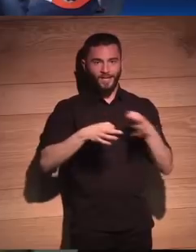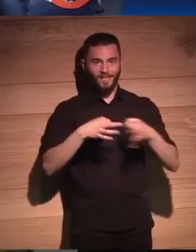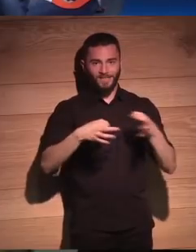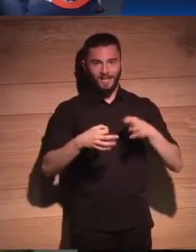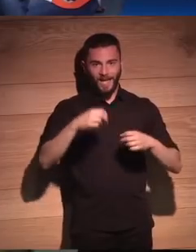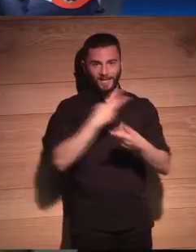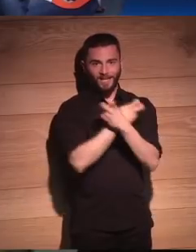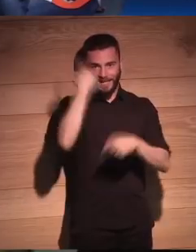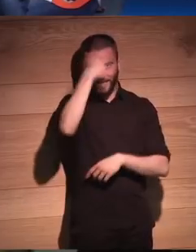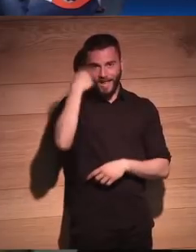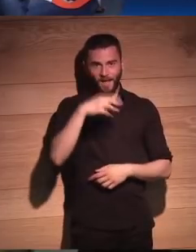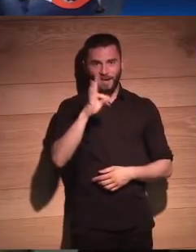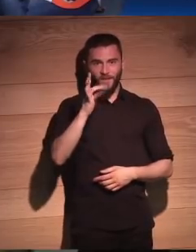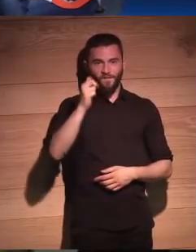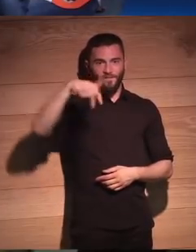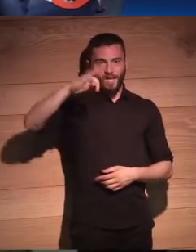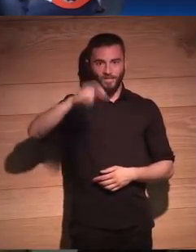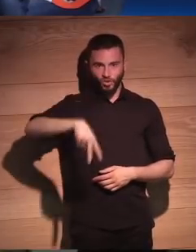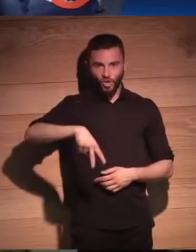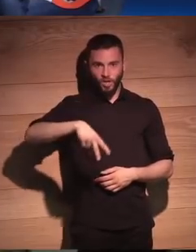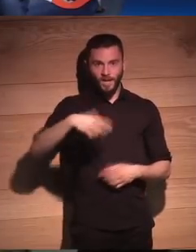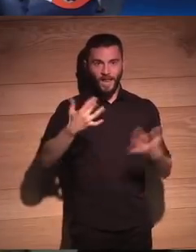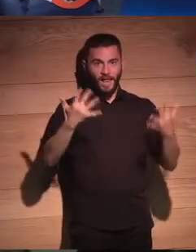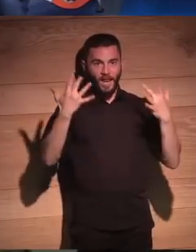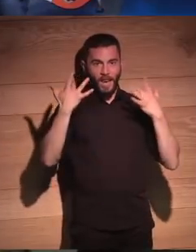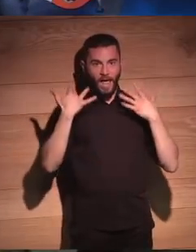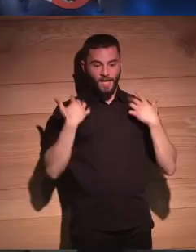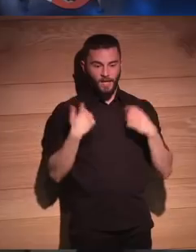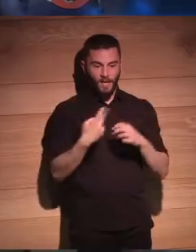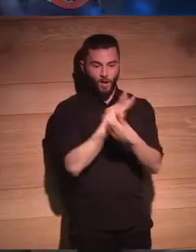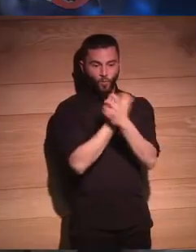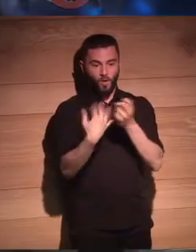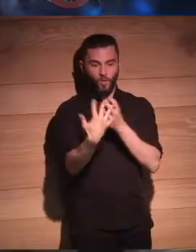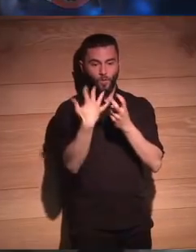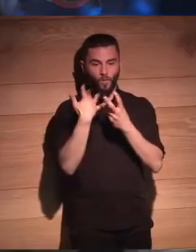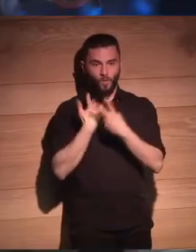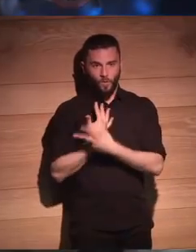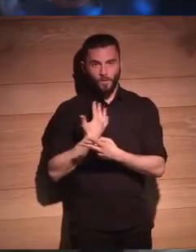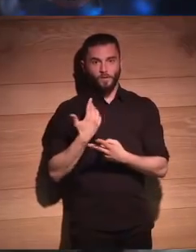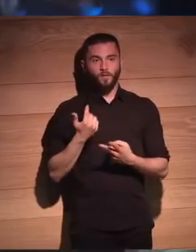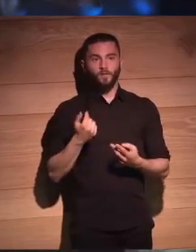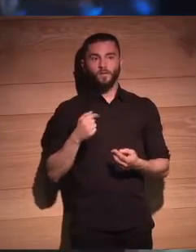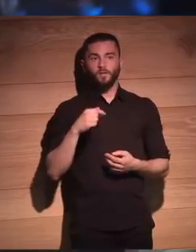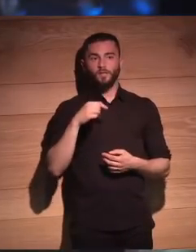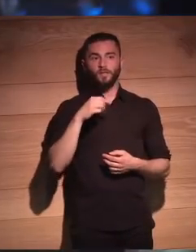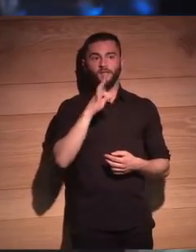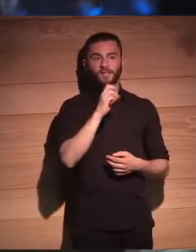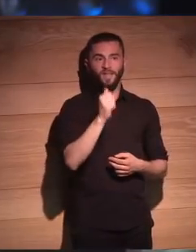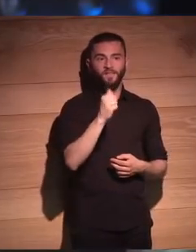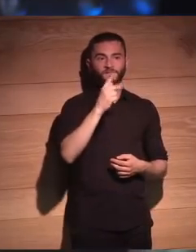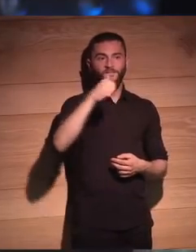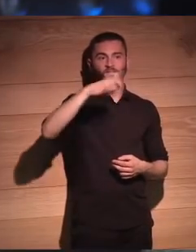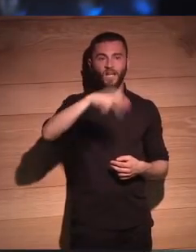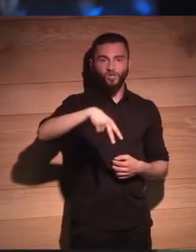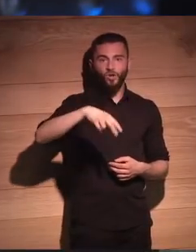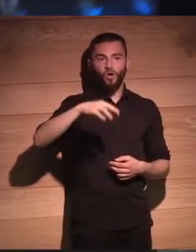de The Phantom, entraba el aire por los huecos de la calavera, entonces parecía, por el viento que sonaba The Phantom, que no está mal. Pero claro, en el tío